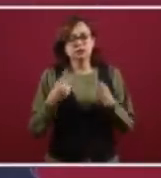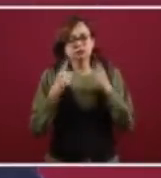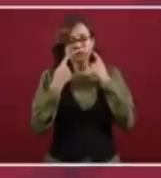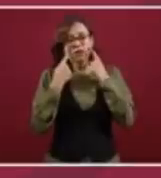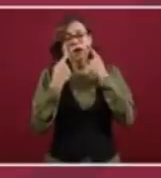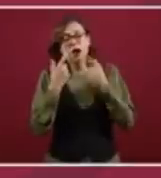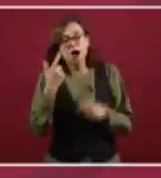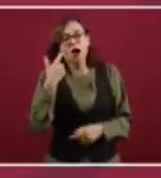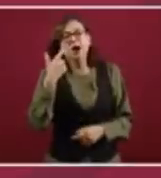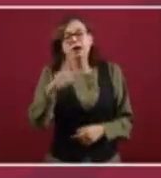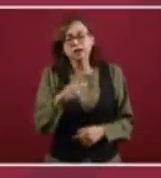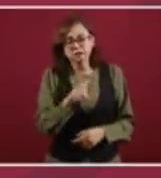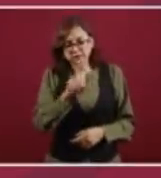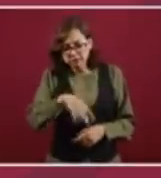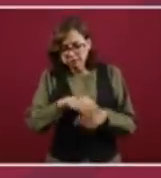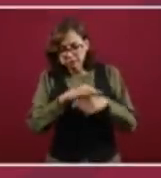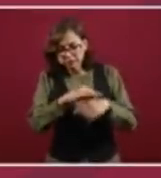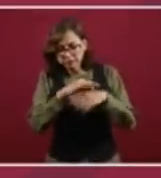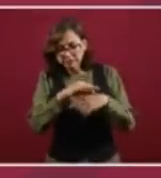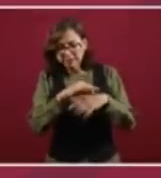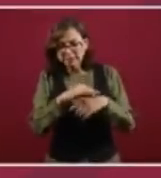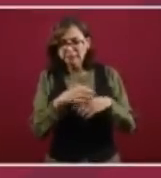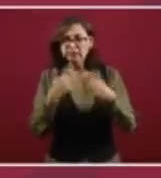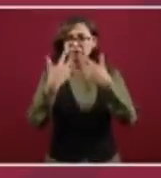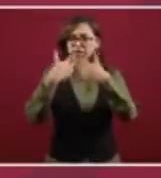definido. Refinación